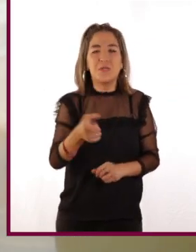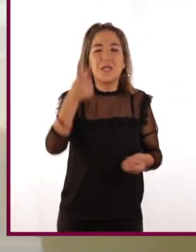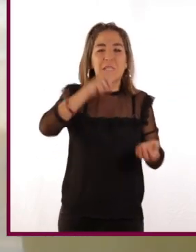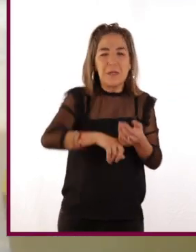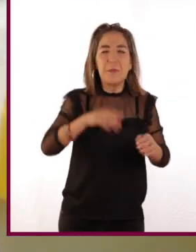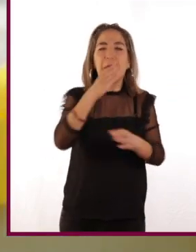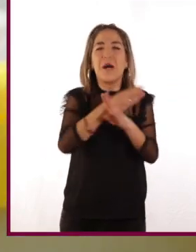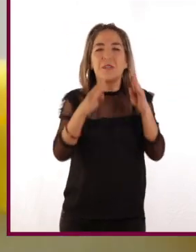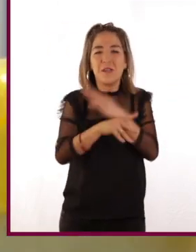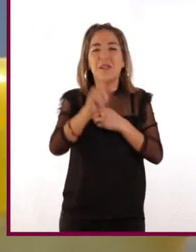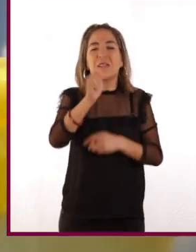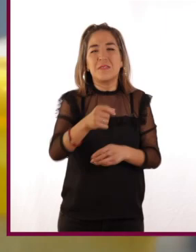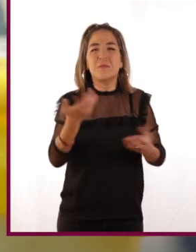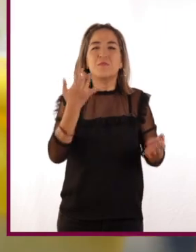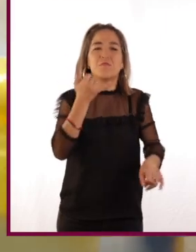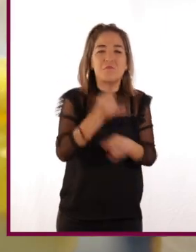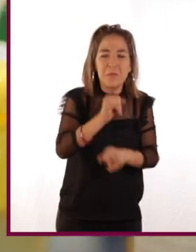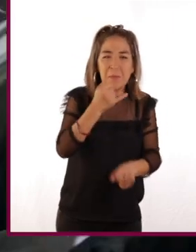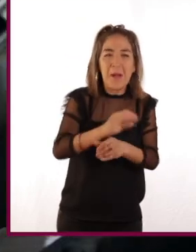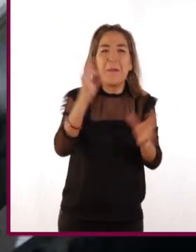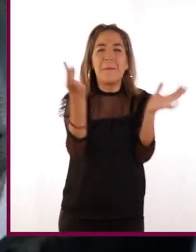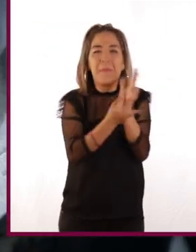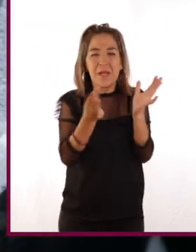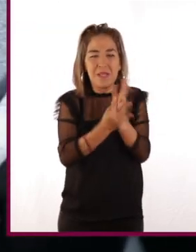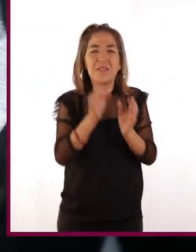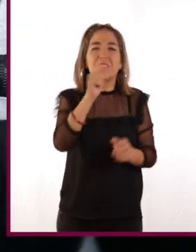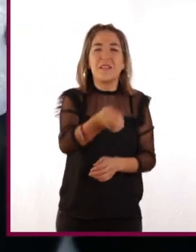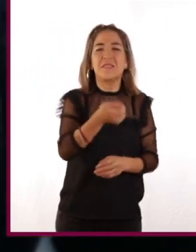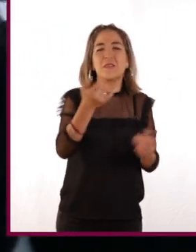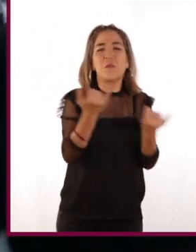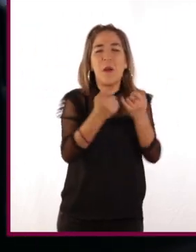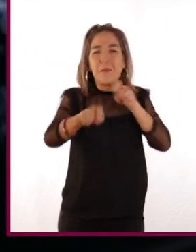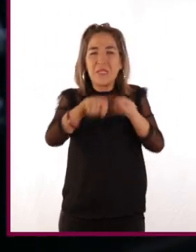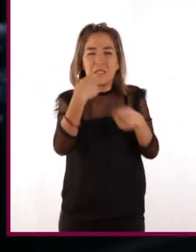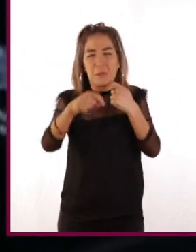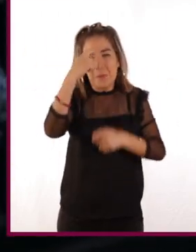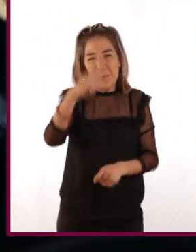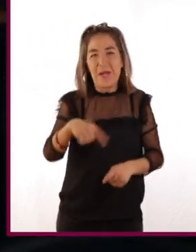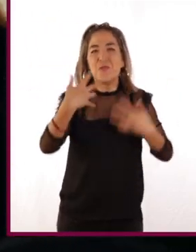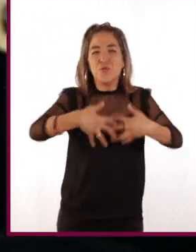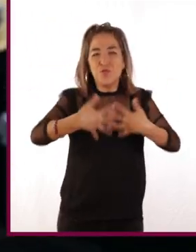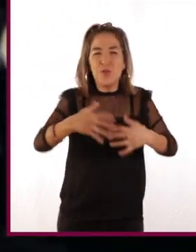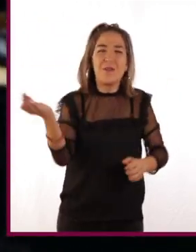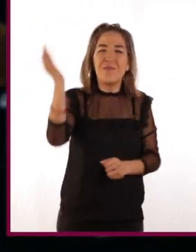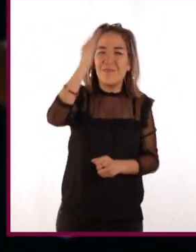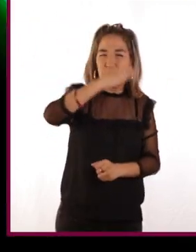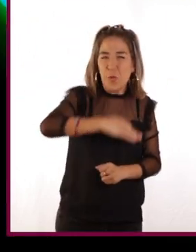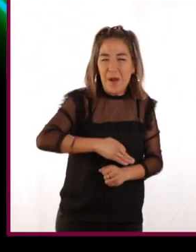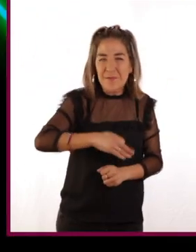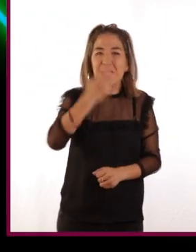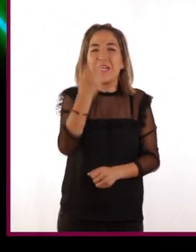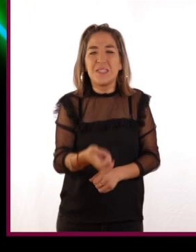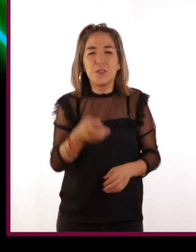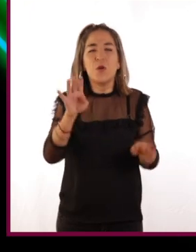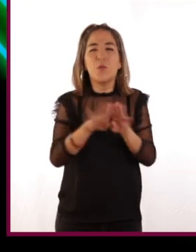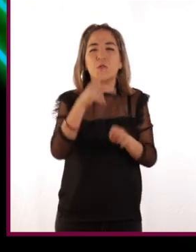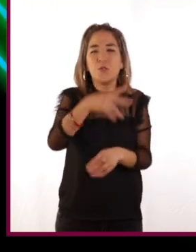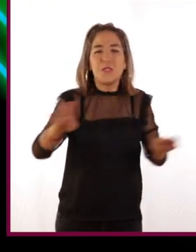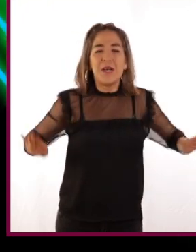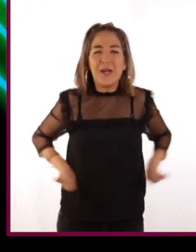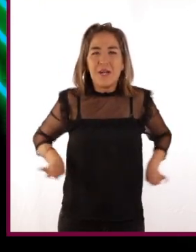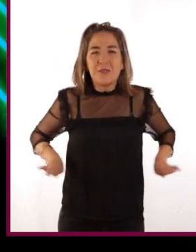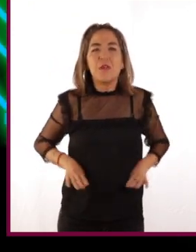se incorporan a materiales como a plásticos o metales para hacerlos más resistentes y ligeros. Por otro lado,